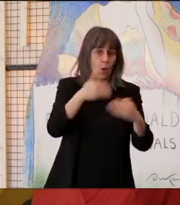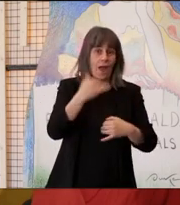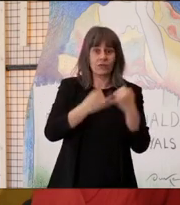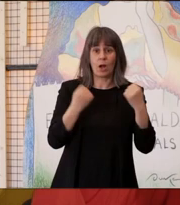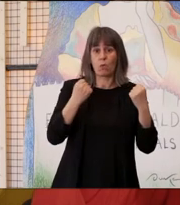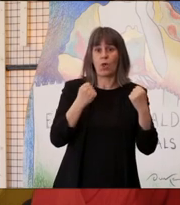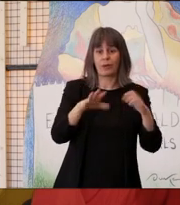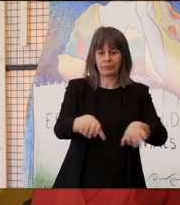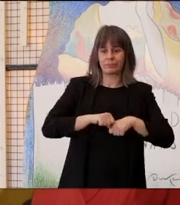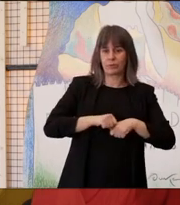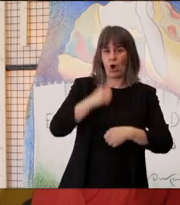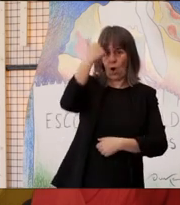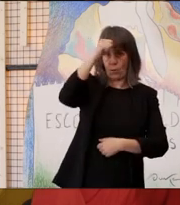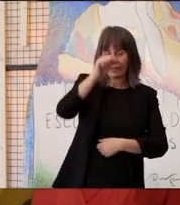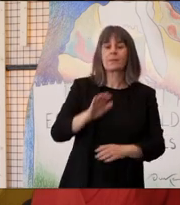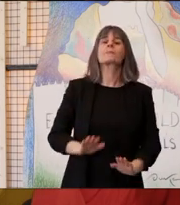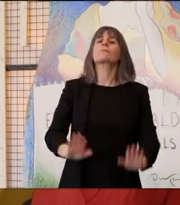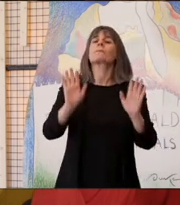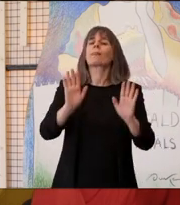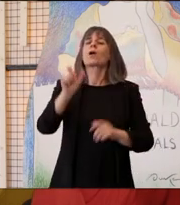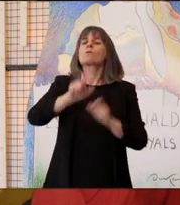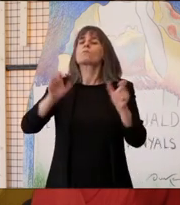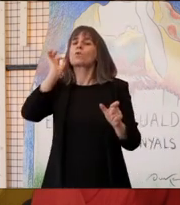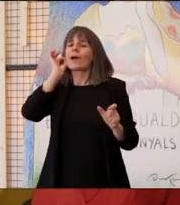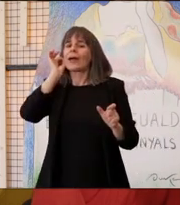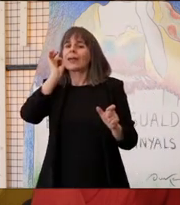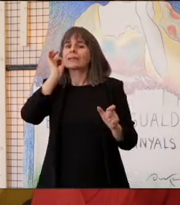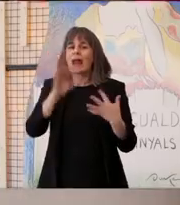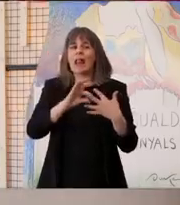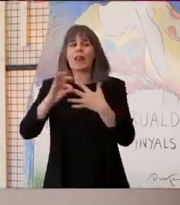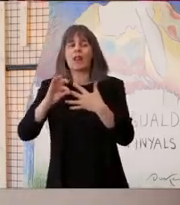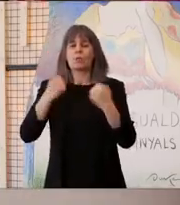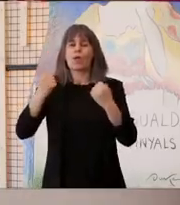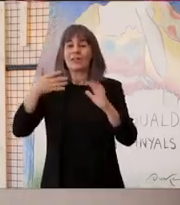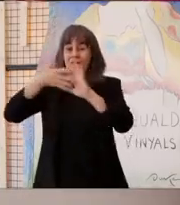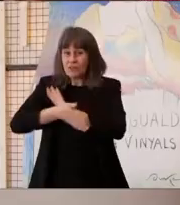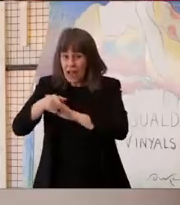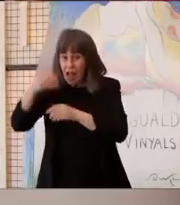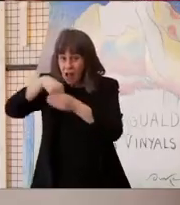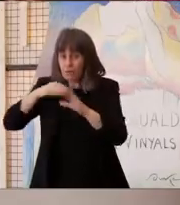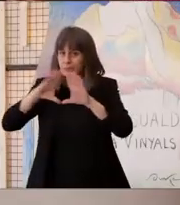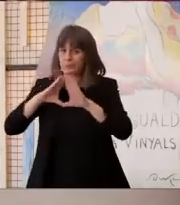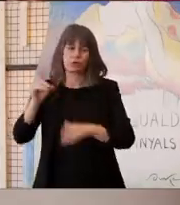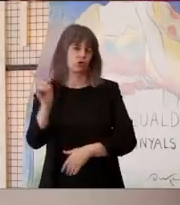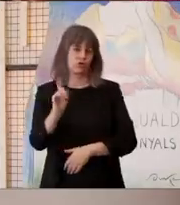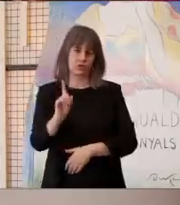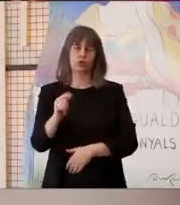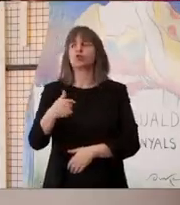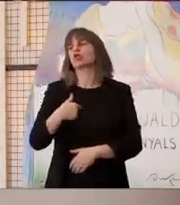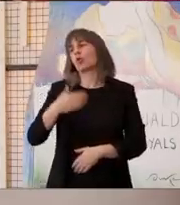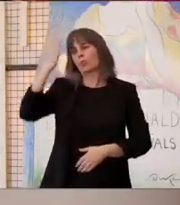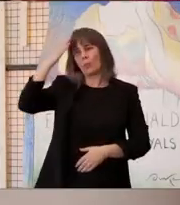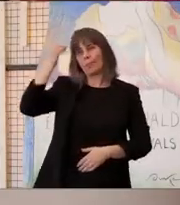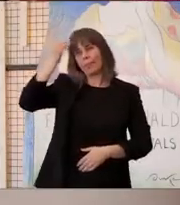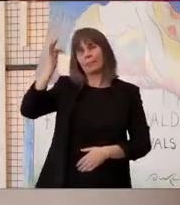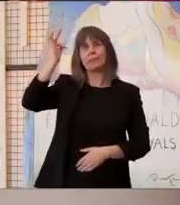haya mujeres no significa que haya políticas feministas Entonces yo no quiero romper el optimismo de Inés y muchísimo menos